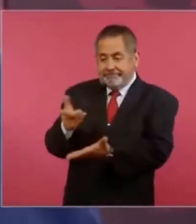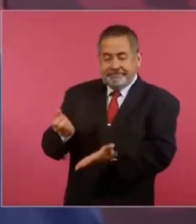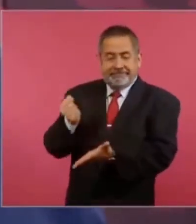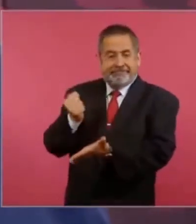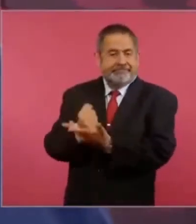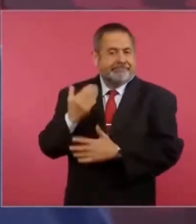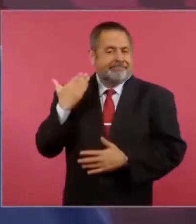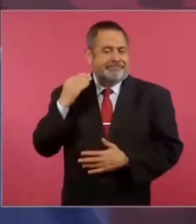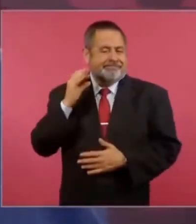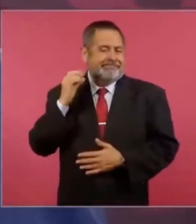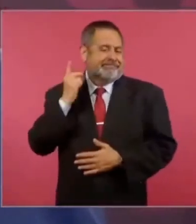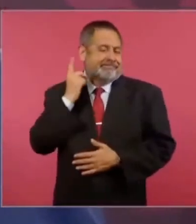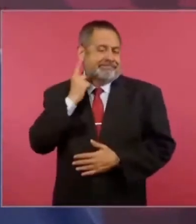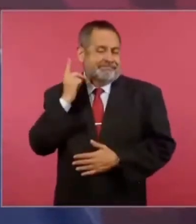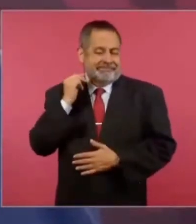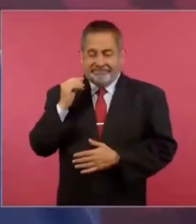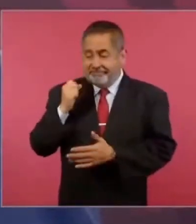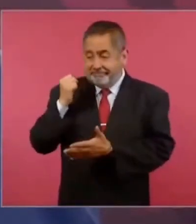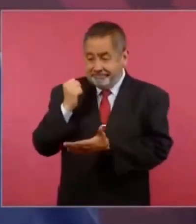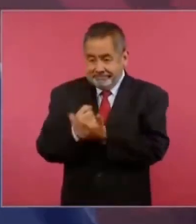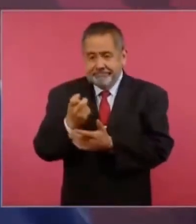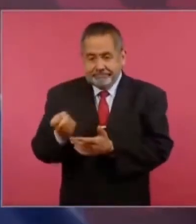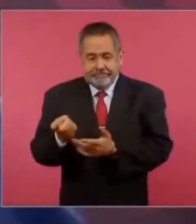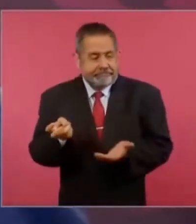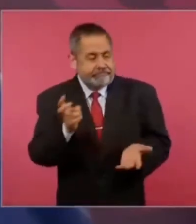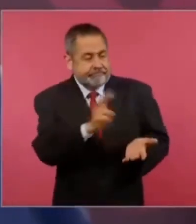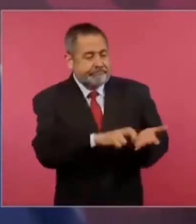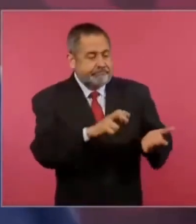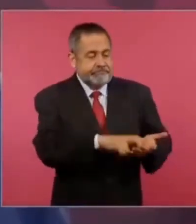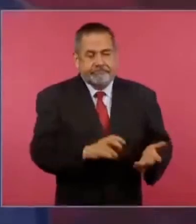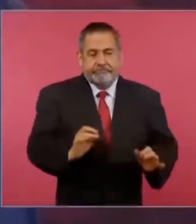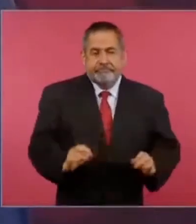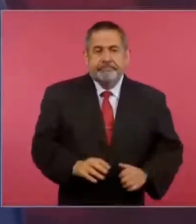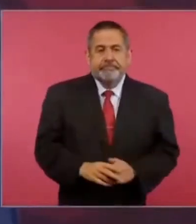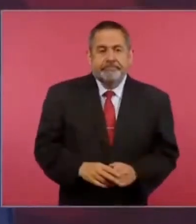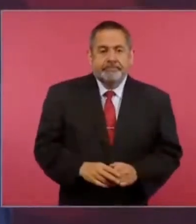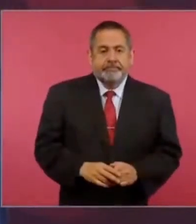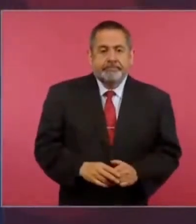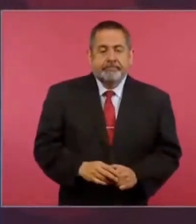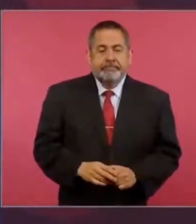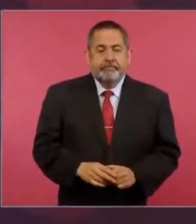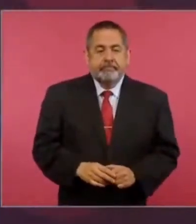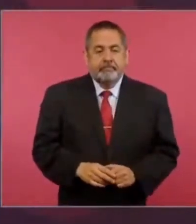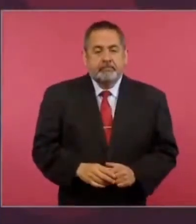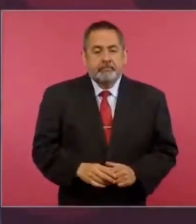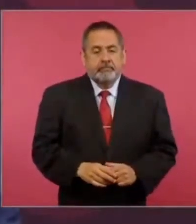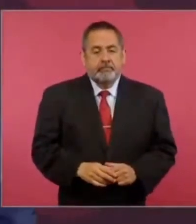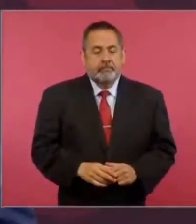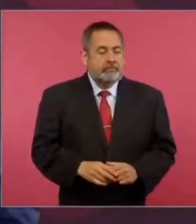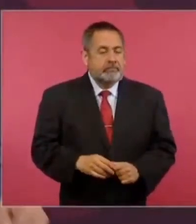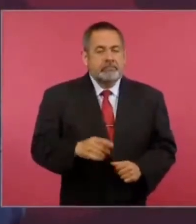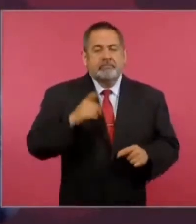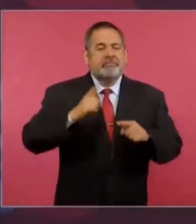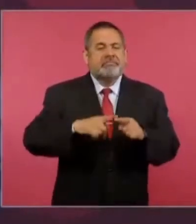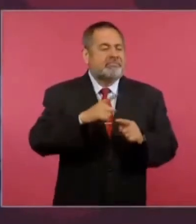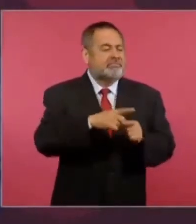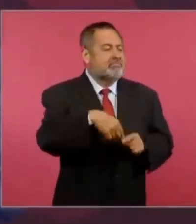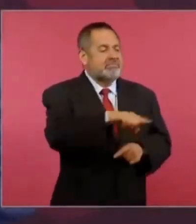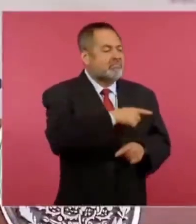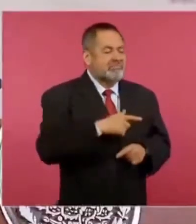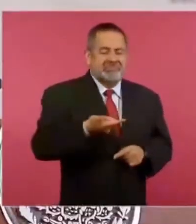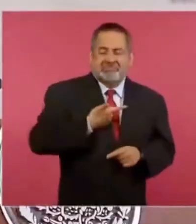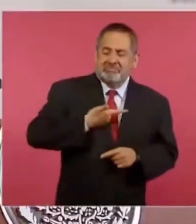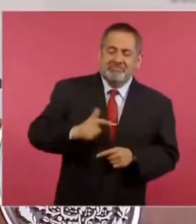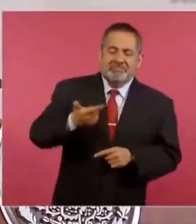los diputados. No les gusta. ¿A quién no le gusta la